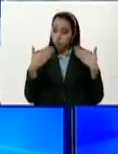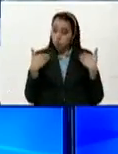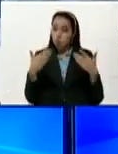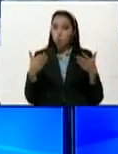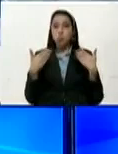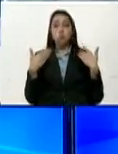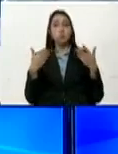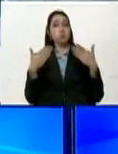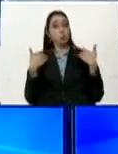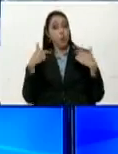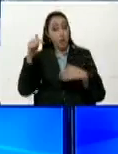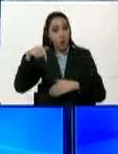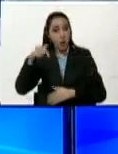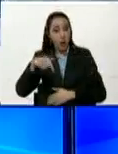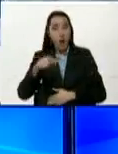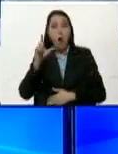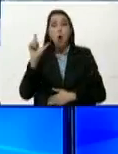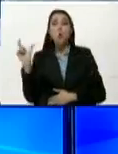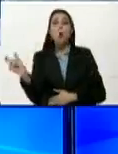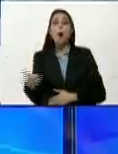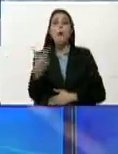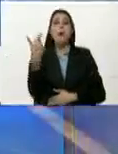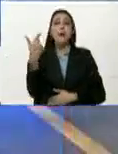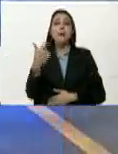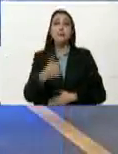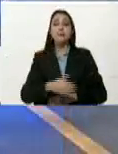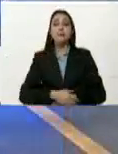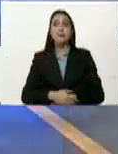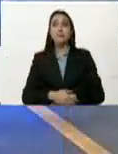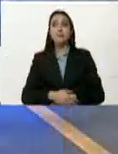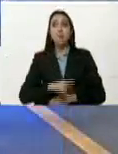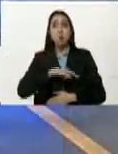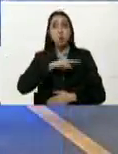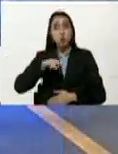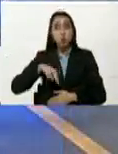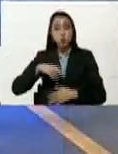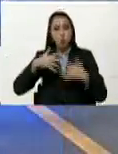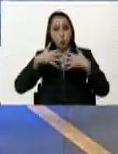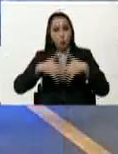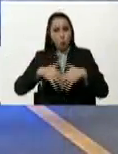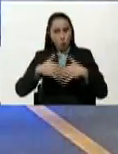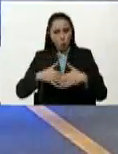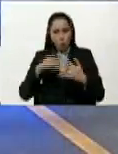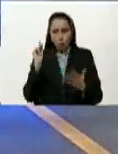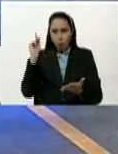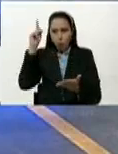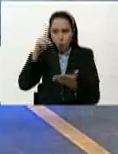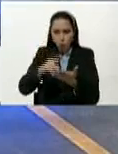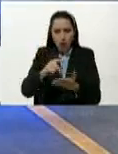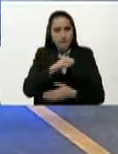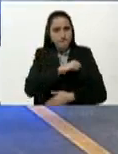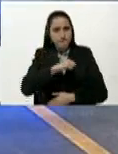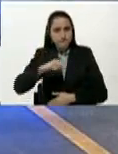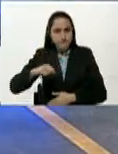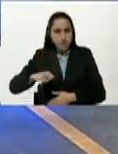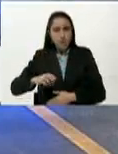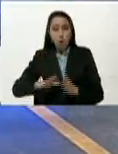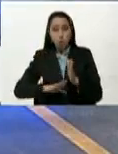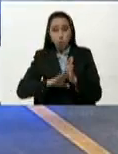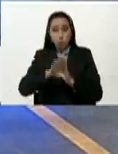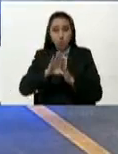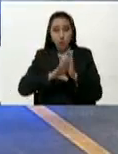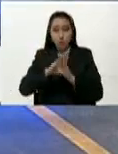en guarenas hemos venido a esta industria privada es una inversión